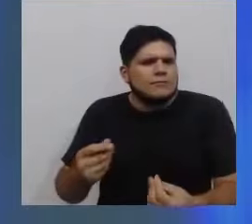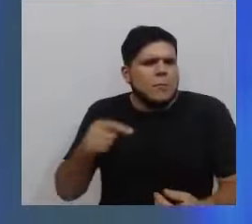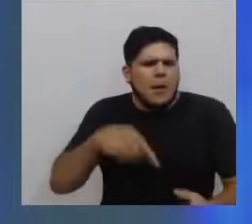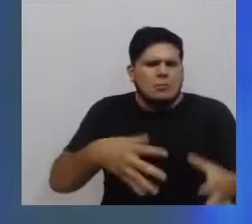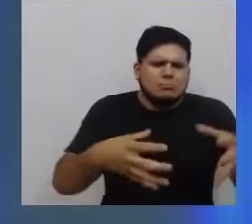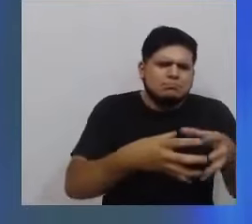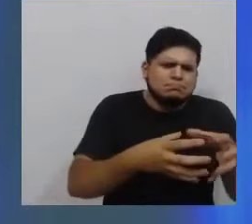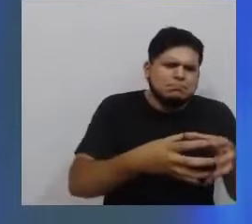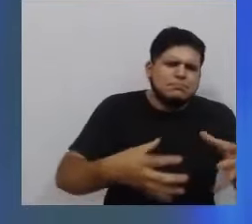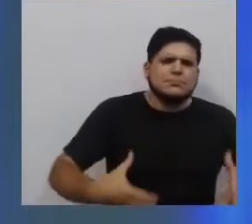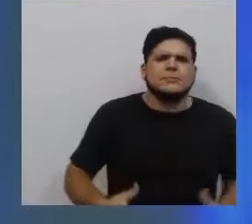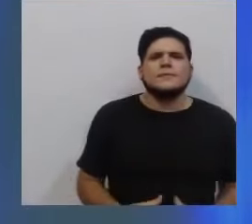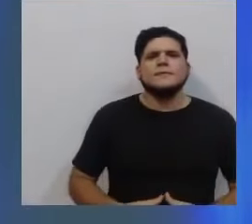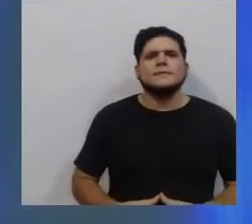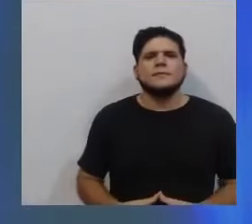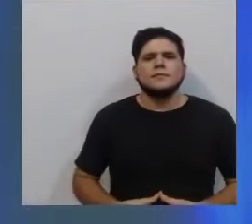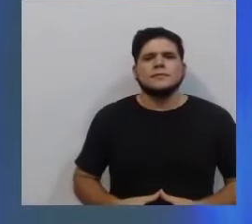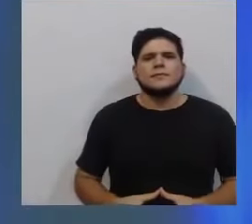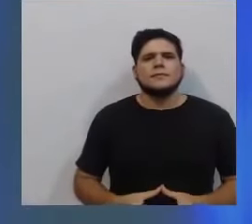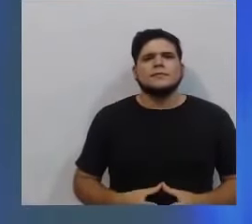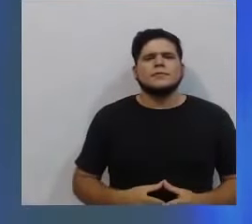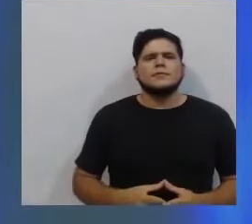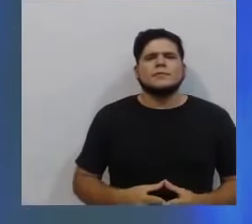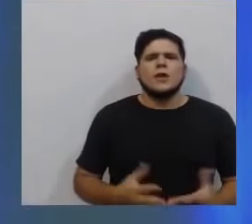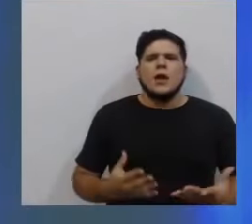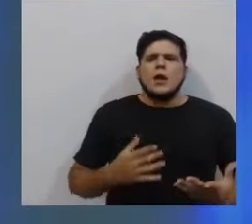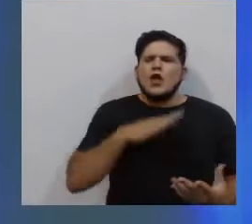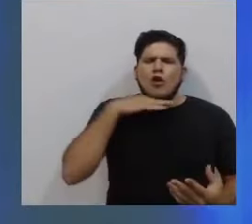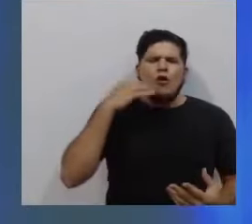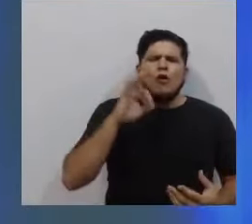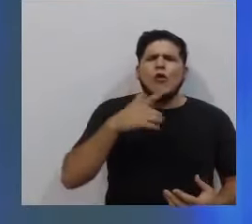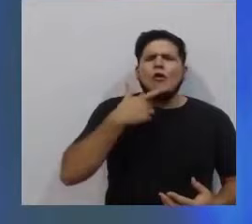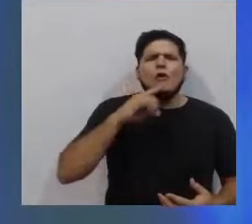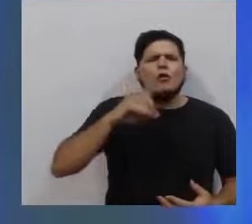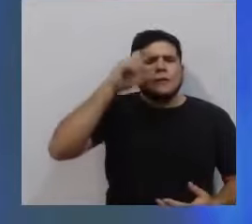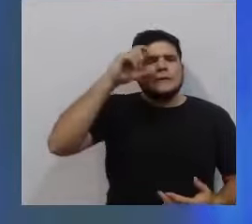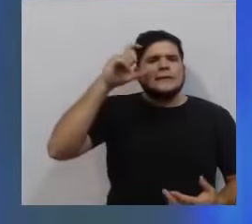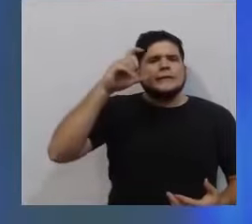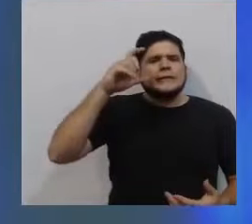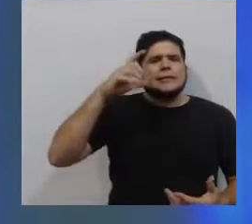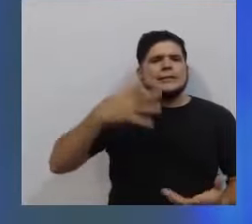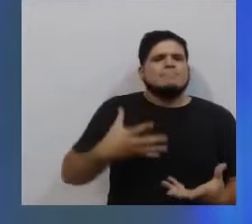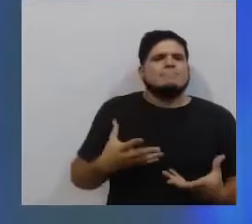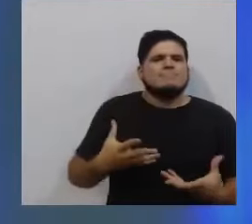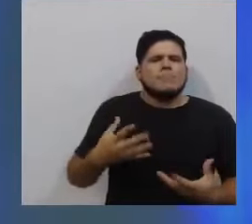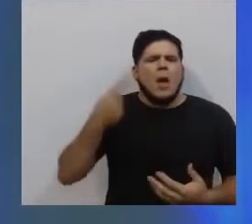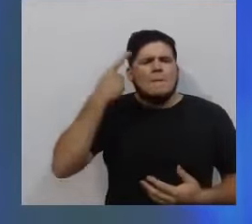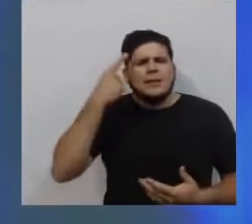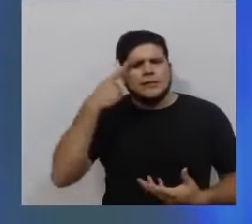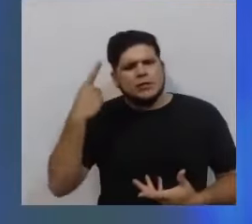para josué fue difícil pero su mente espiritual